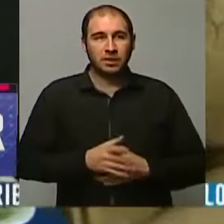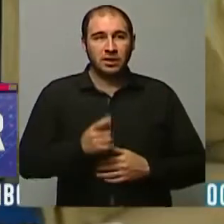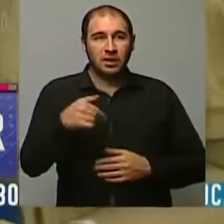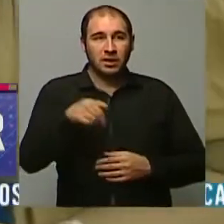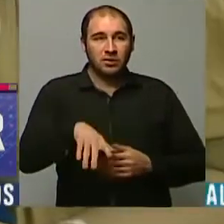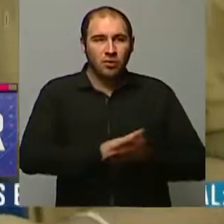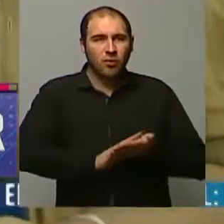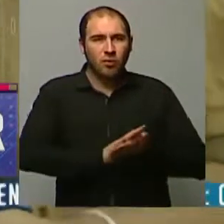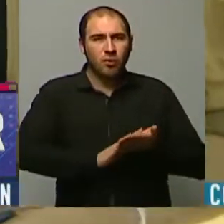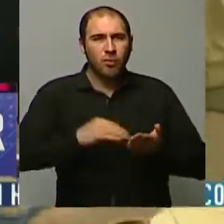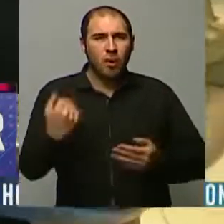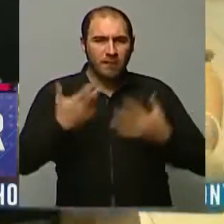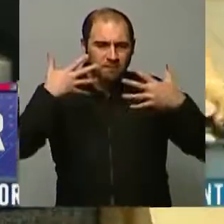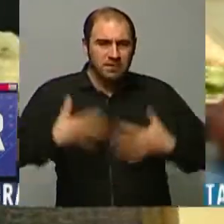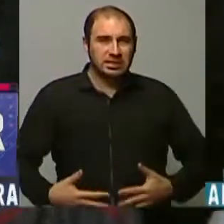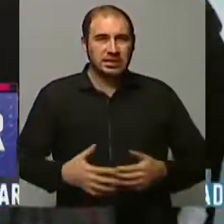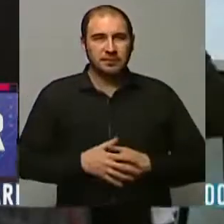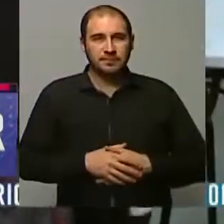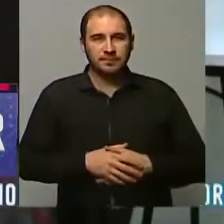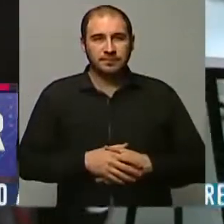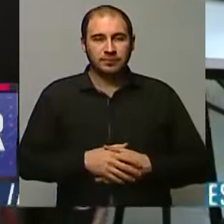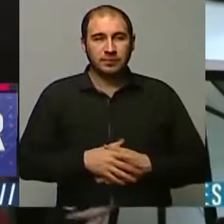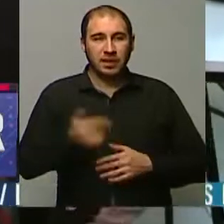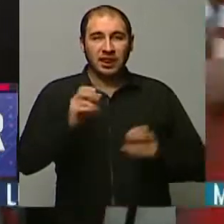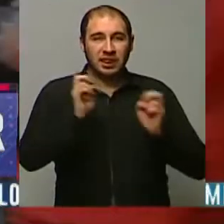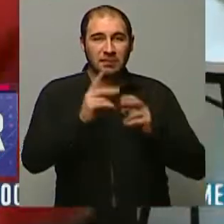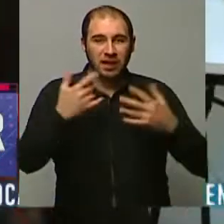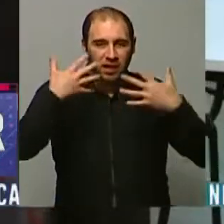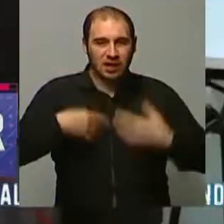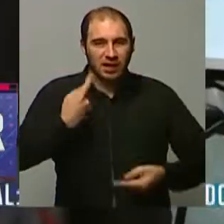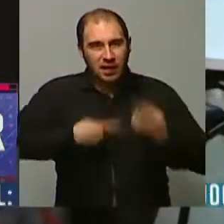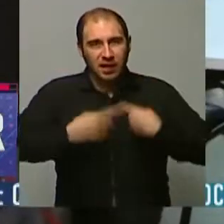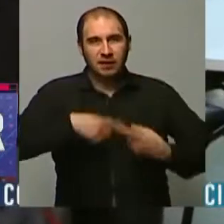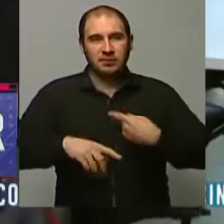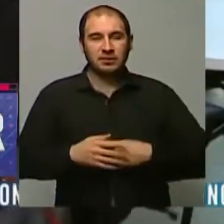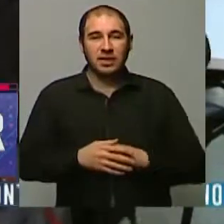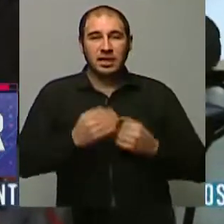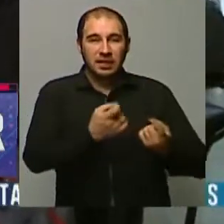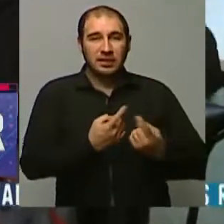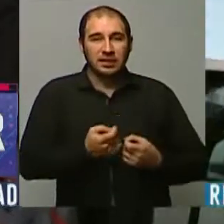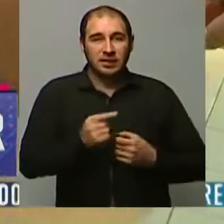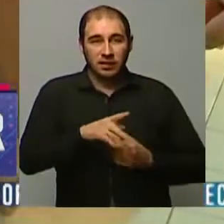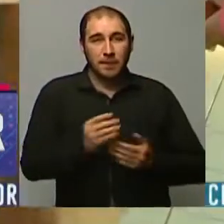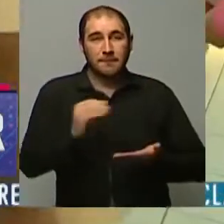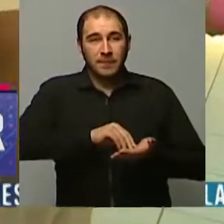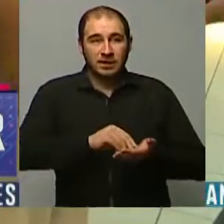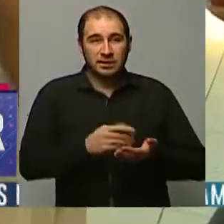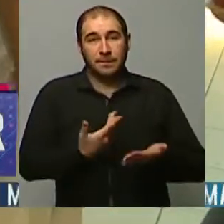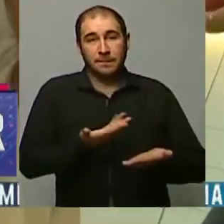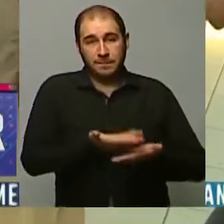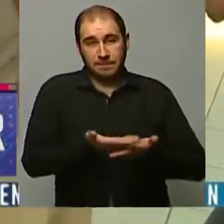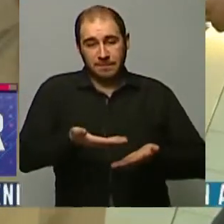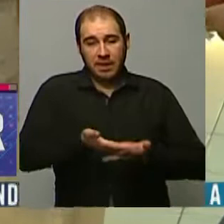gran influencia física en toda la parte hormonal. Para eso necesitan ellos, aparte de la